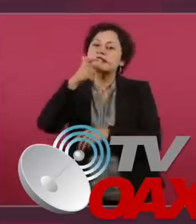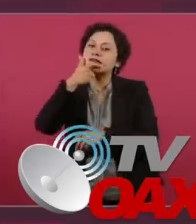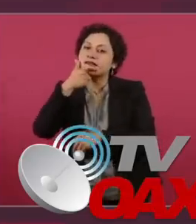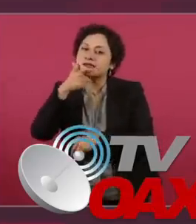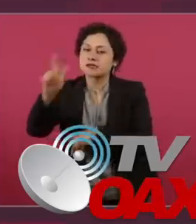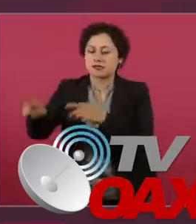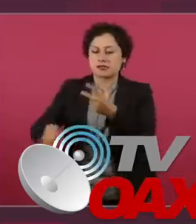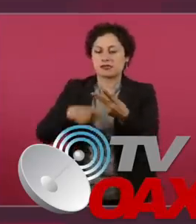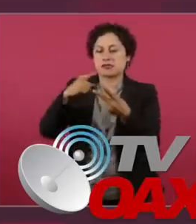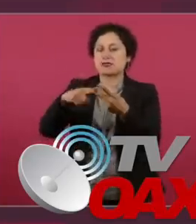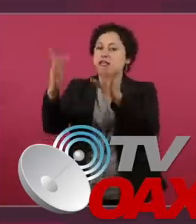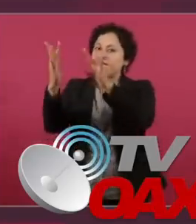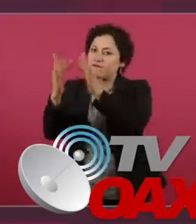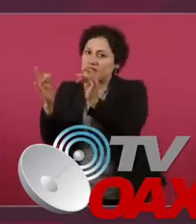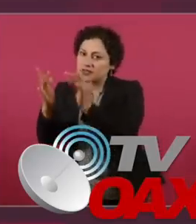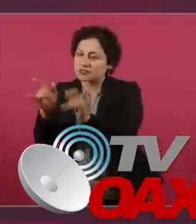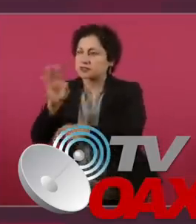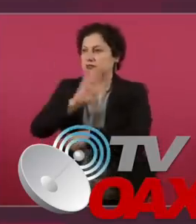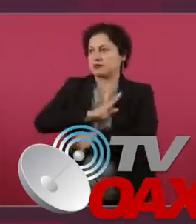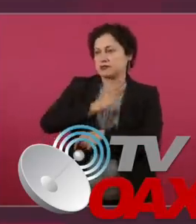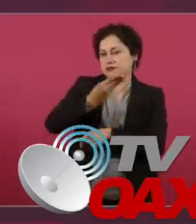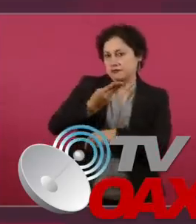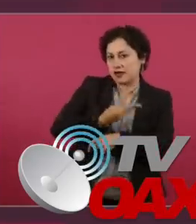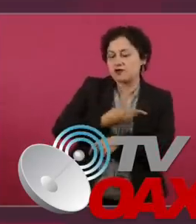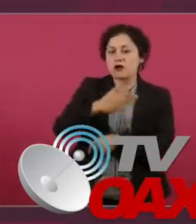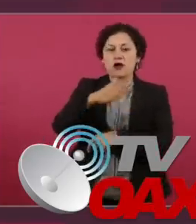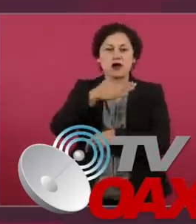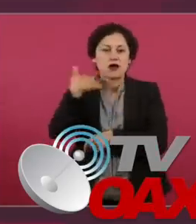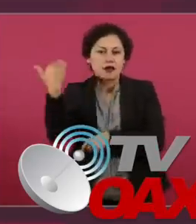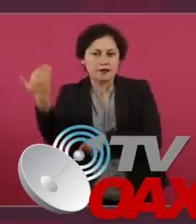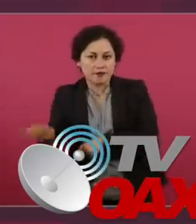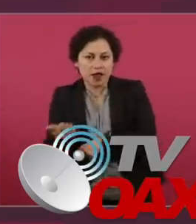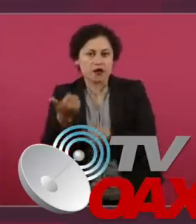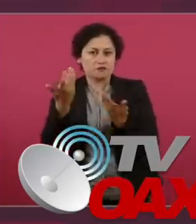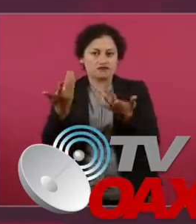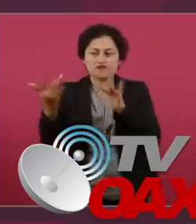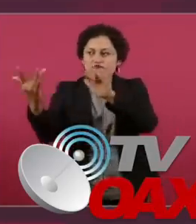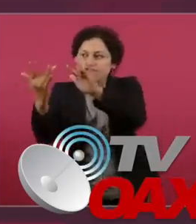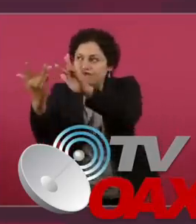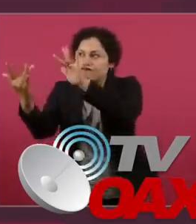francesa, española, alemana.